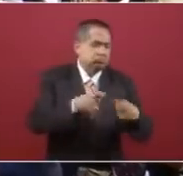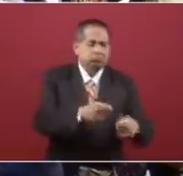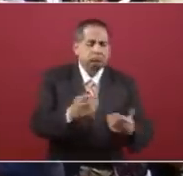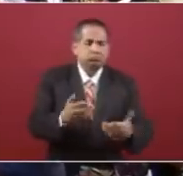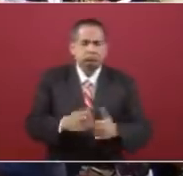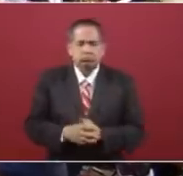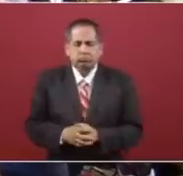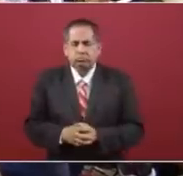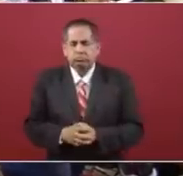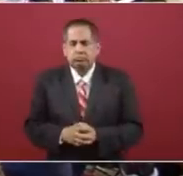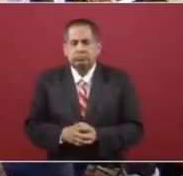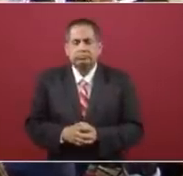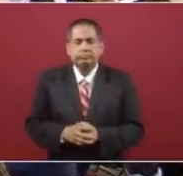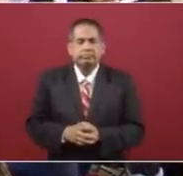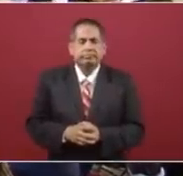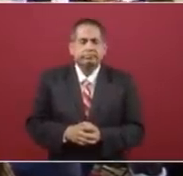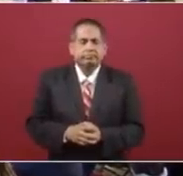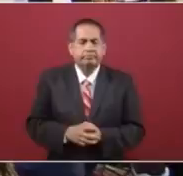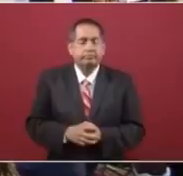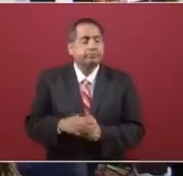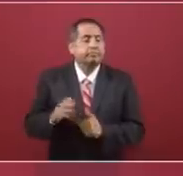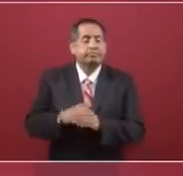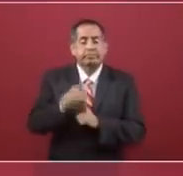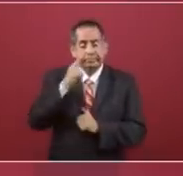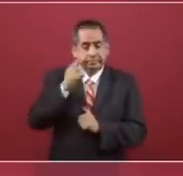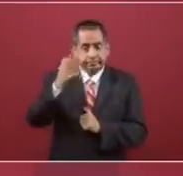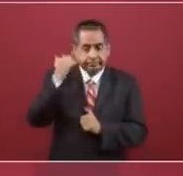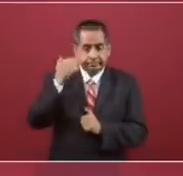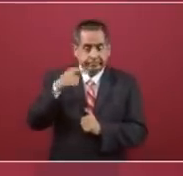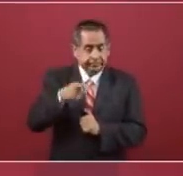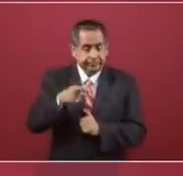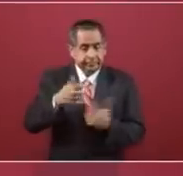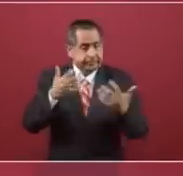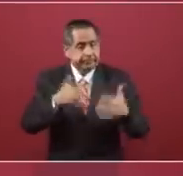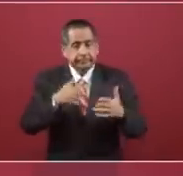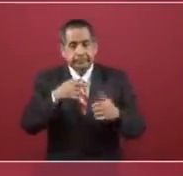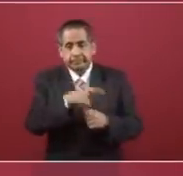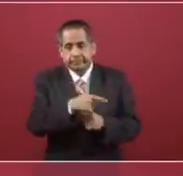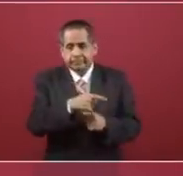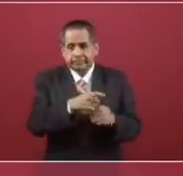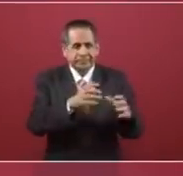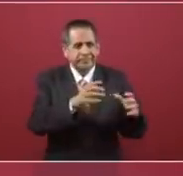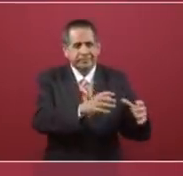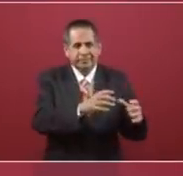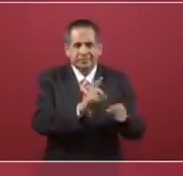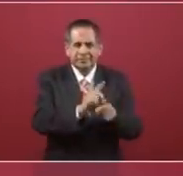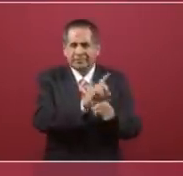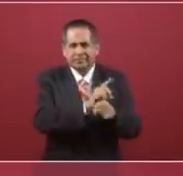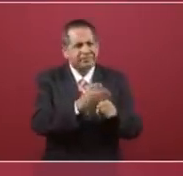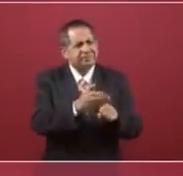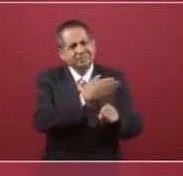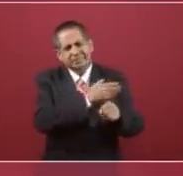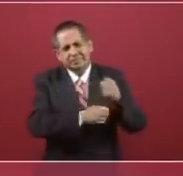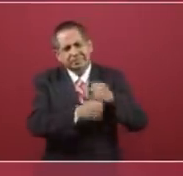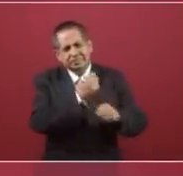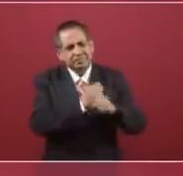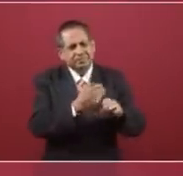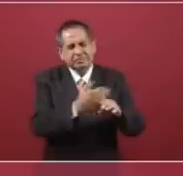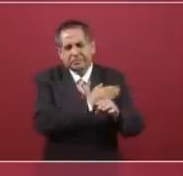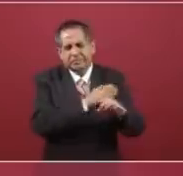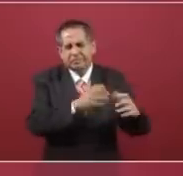este porque eran empresas que tenían esa función desde hace mucho tiempo.